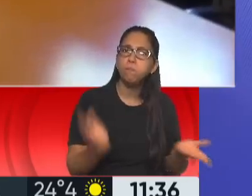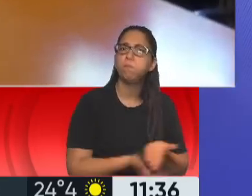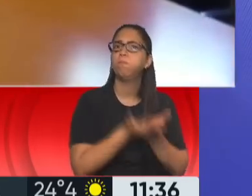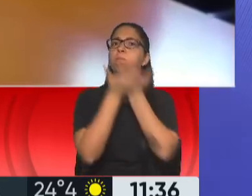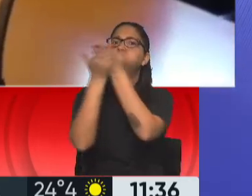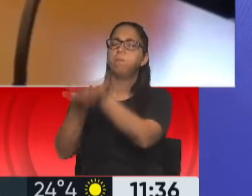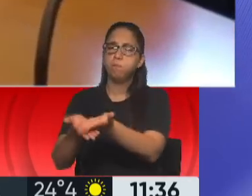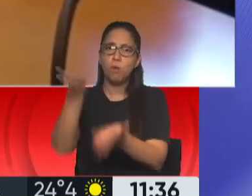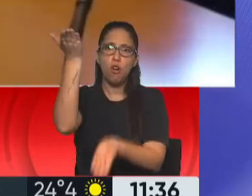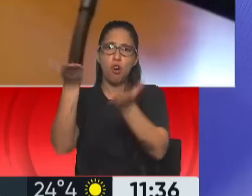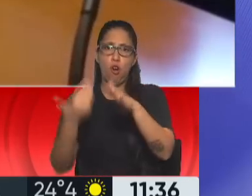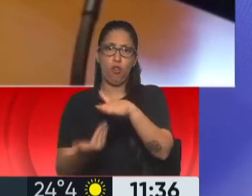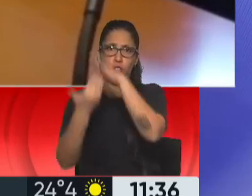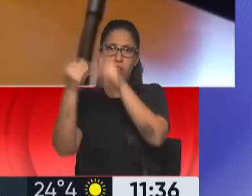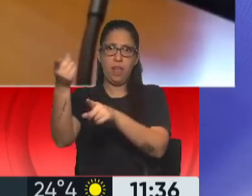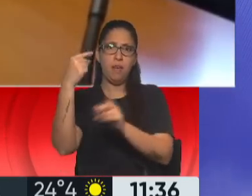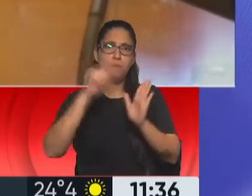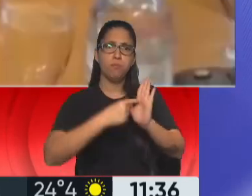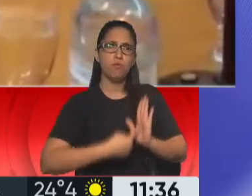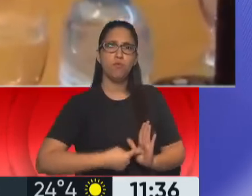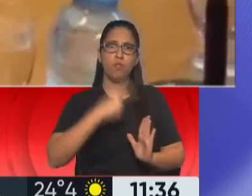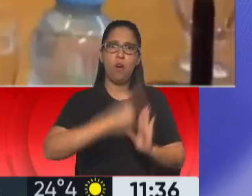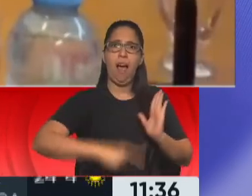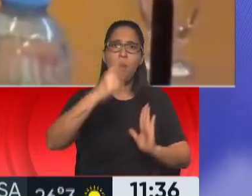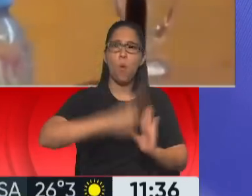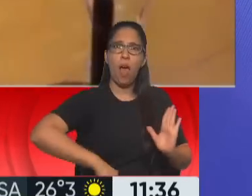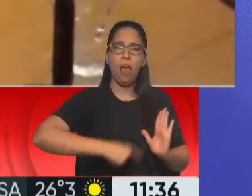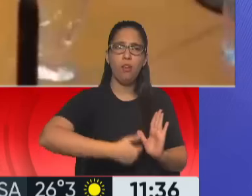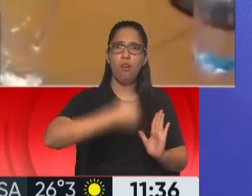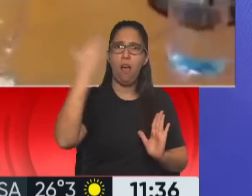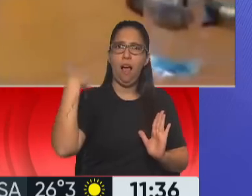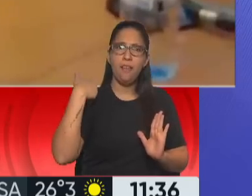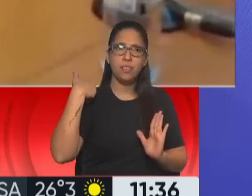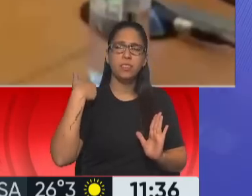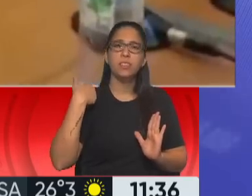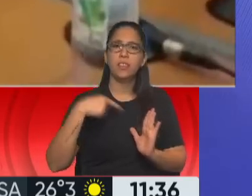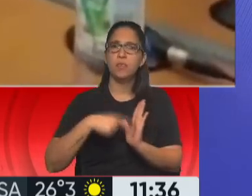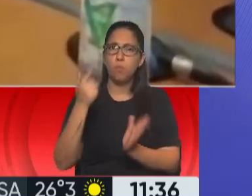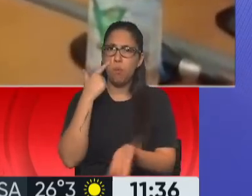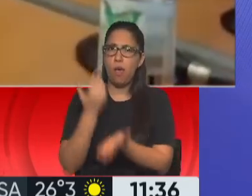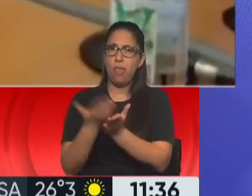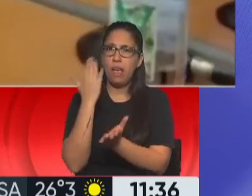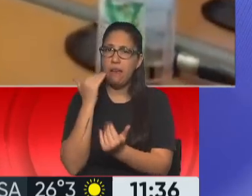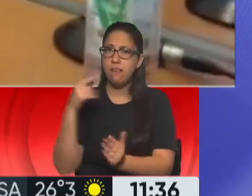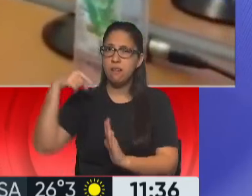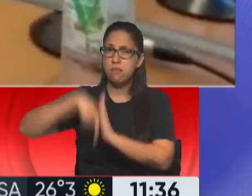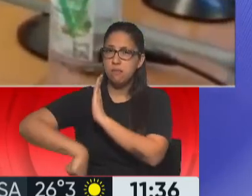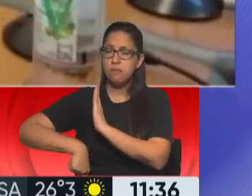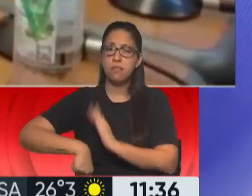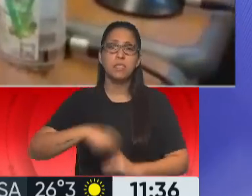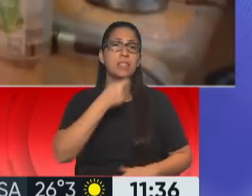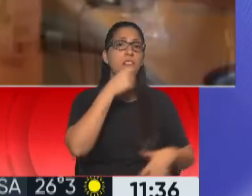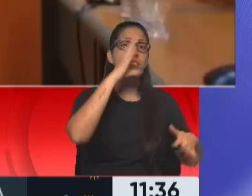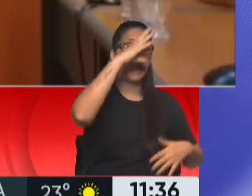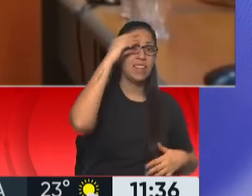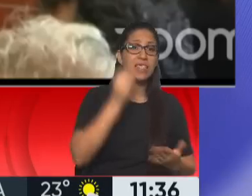Corte puede aceptar alguna de esas nulidades presentadas, entre otros, por la expresidenta? Eso es si Cristina